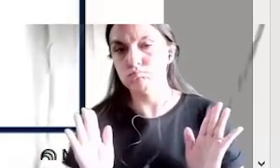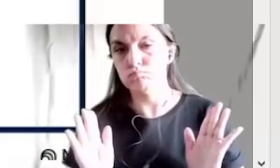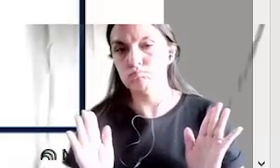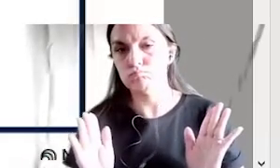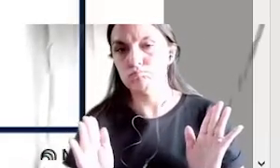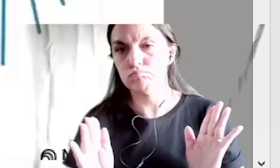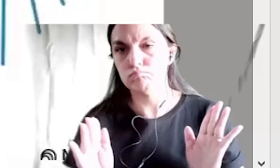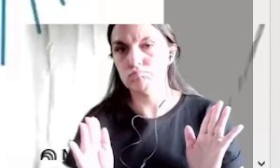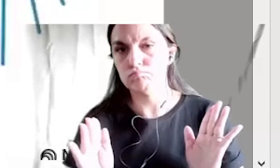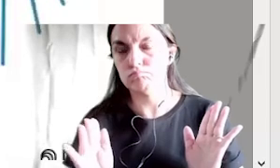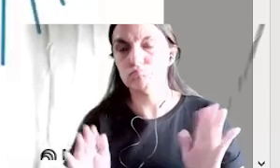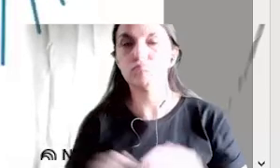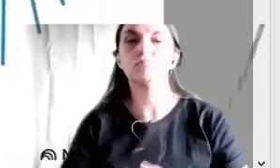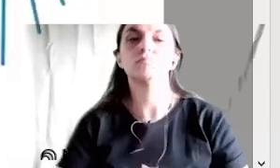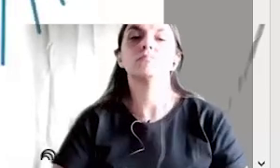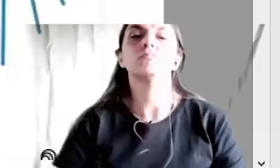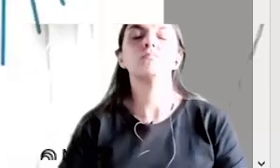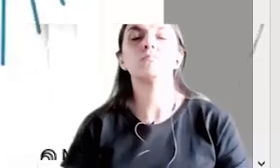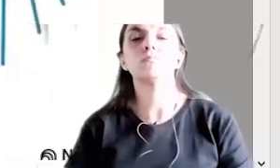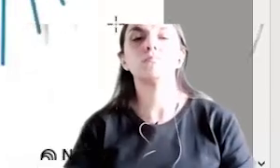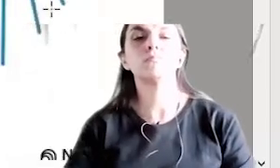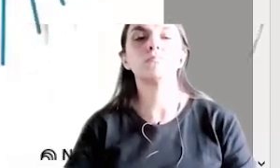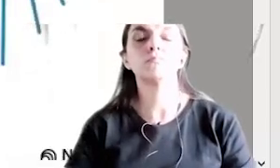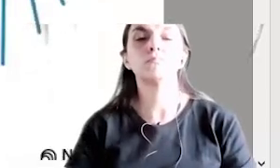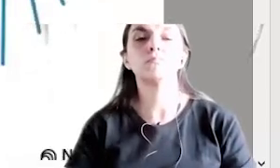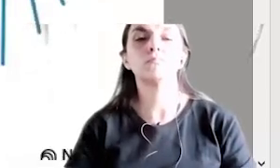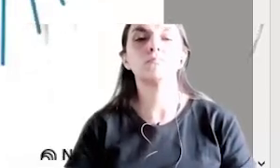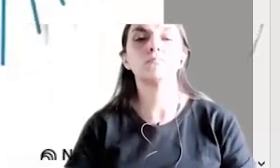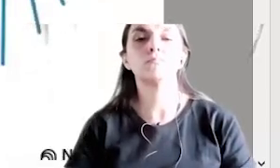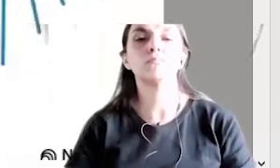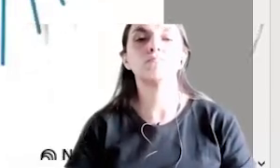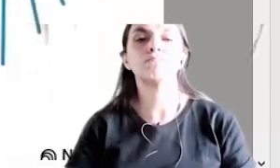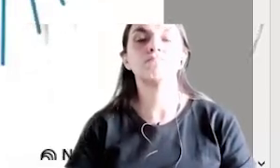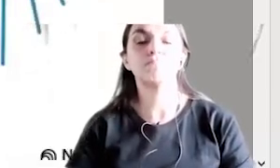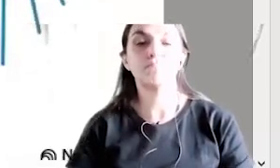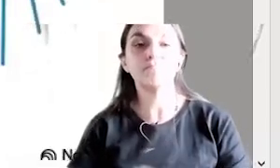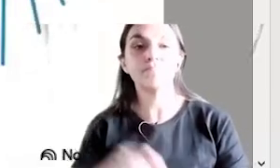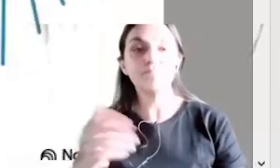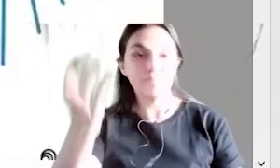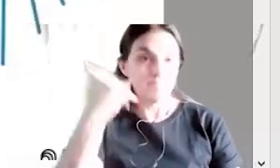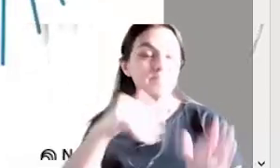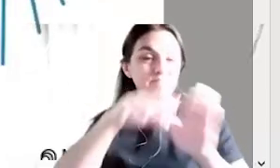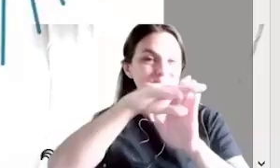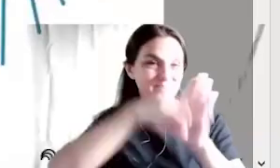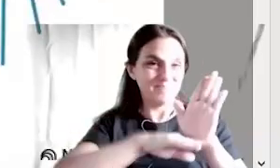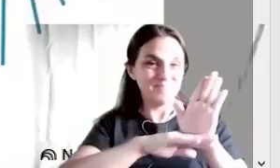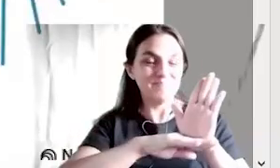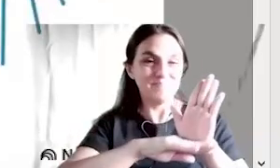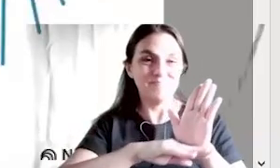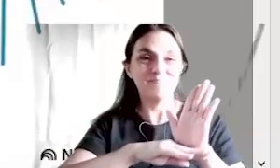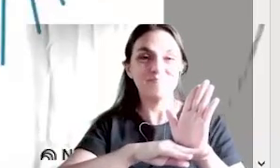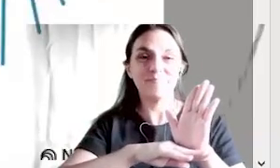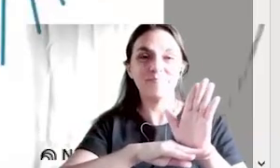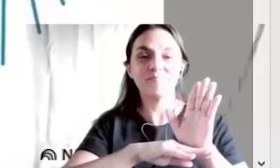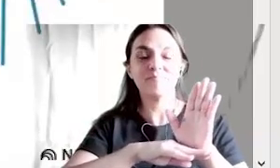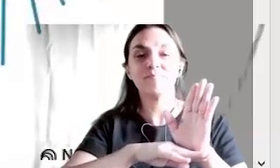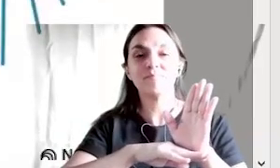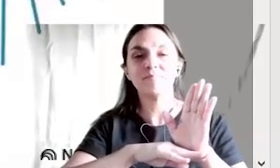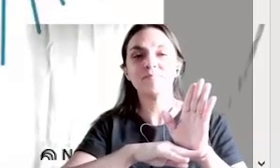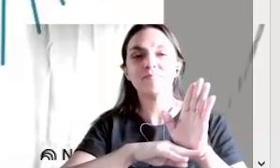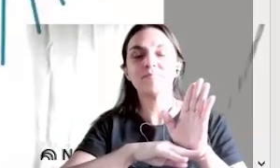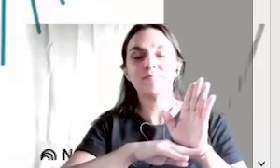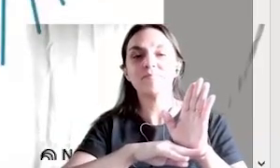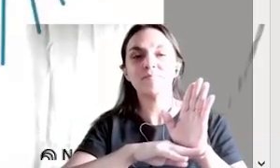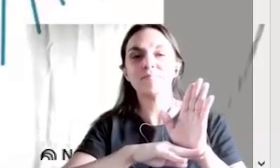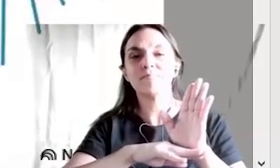¿Sí? Bueno, yo acá les había puesto en el resumen